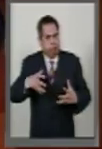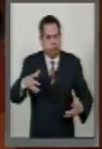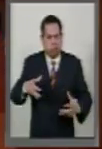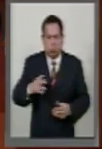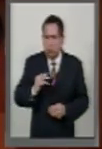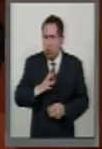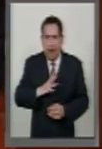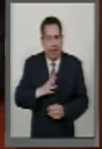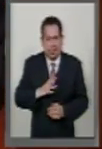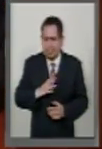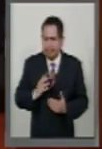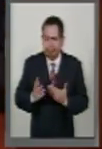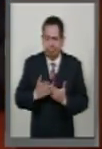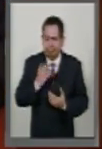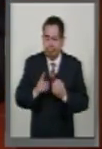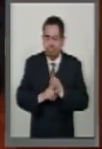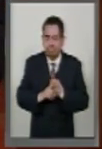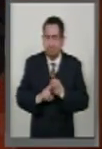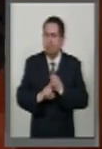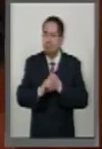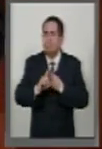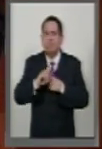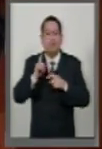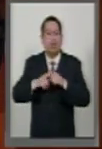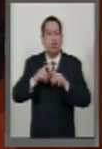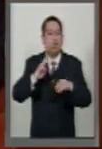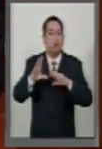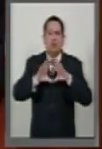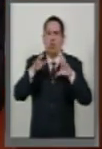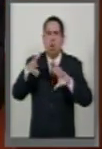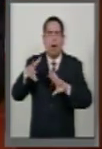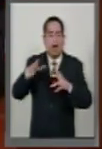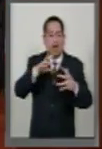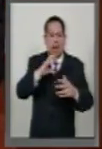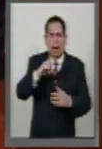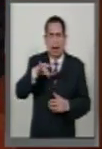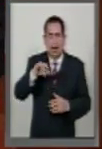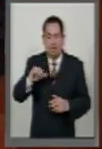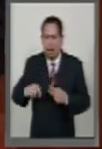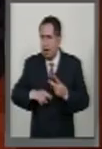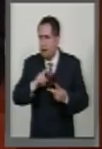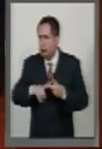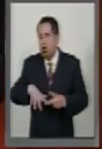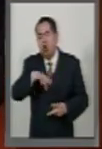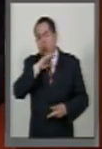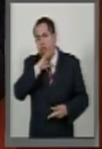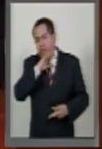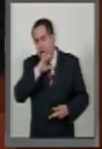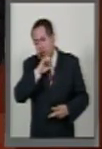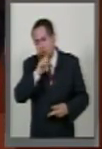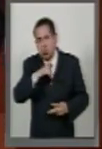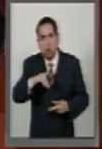Desde problemas del cambio climático, problemas de contaminación, una